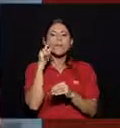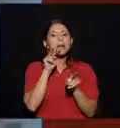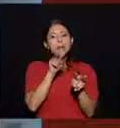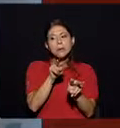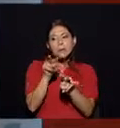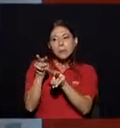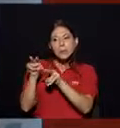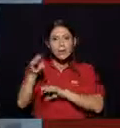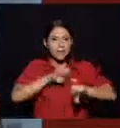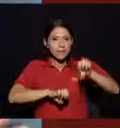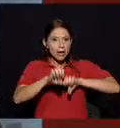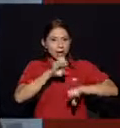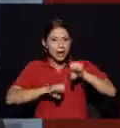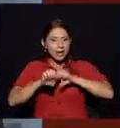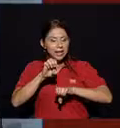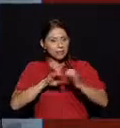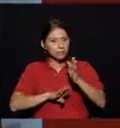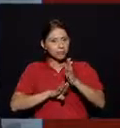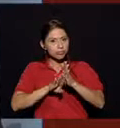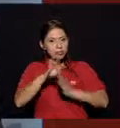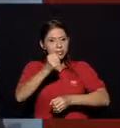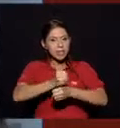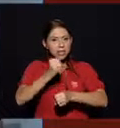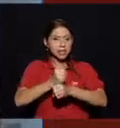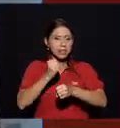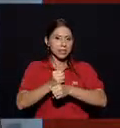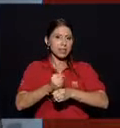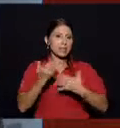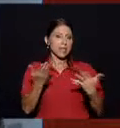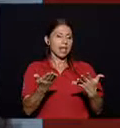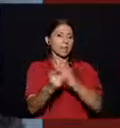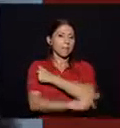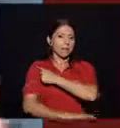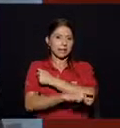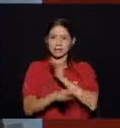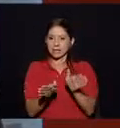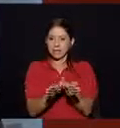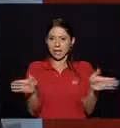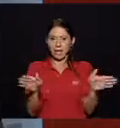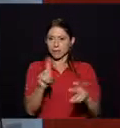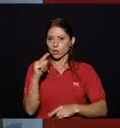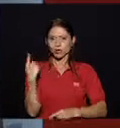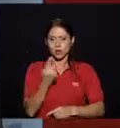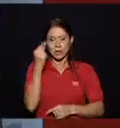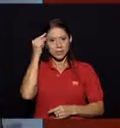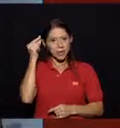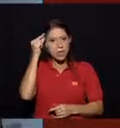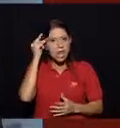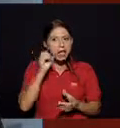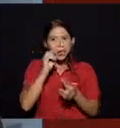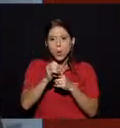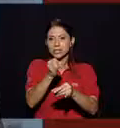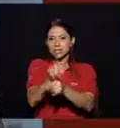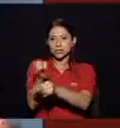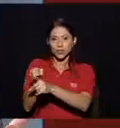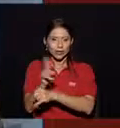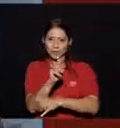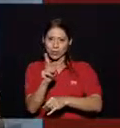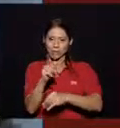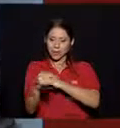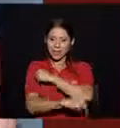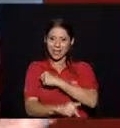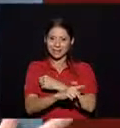del país en su conjunto, no siempre el desempeño del gobierno, de las instituciones específicas, sino del país en su conjunto, tratando de